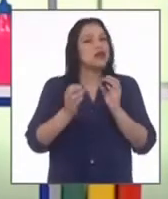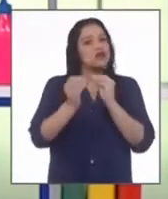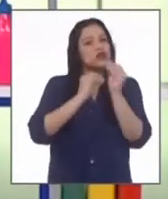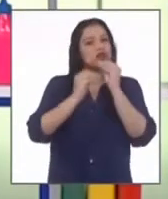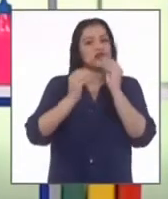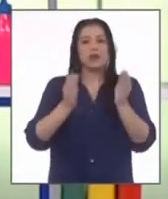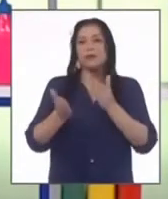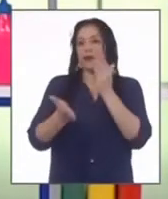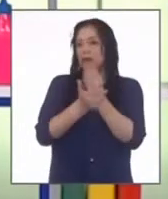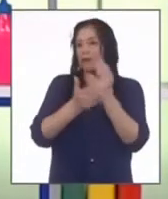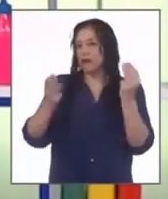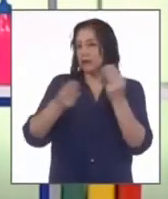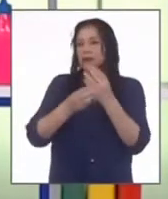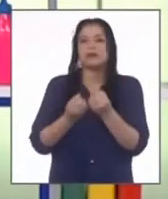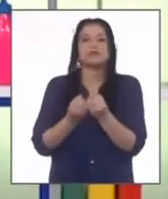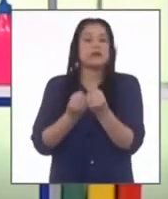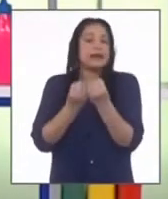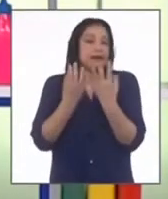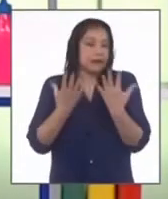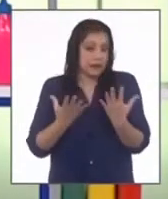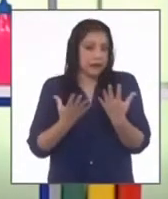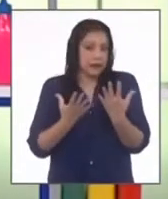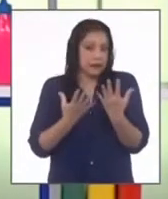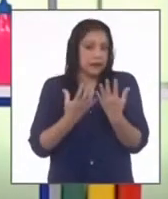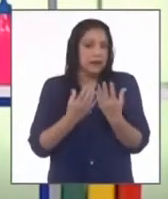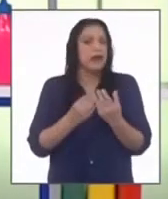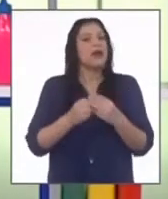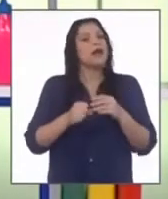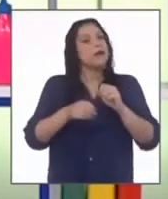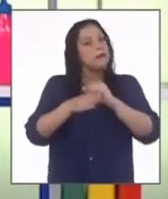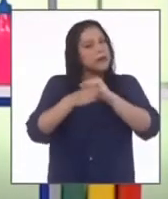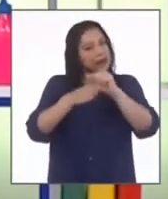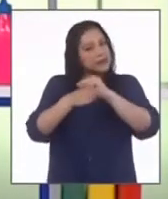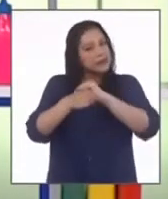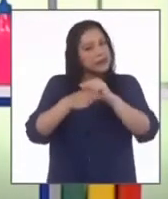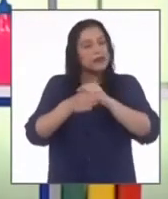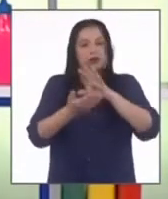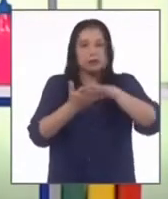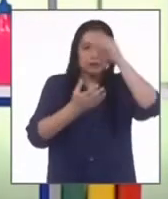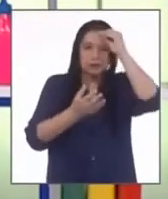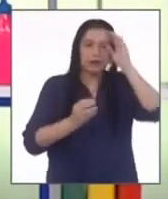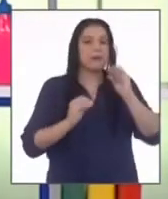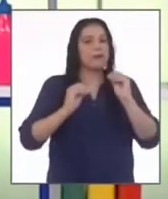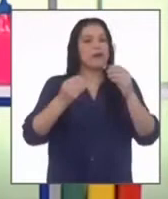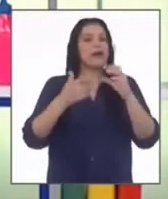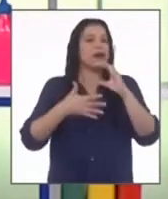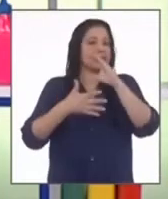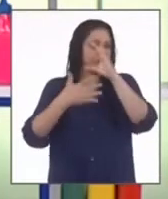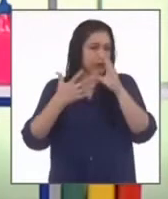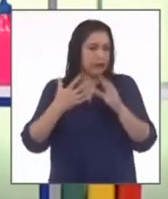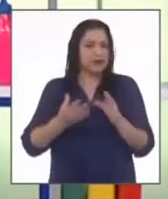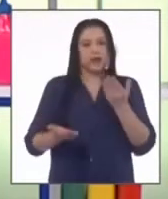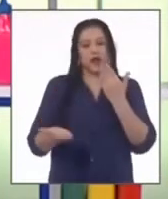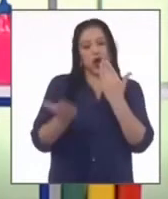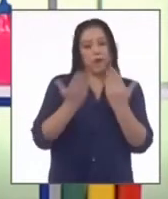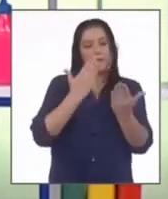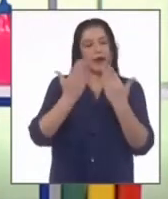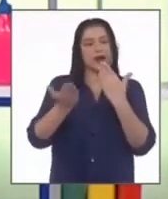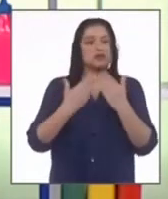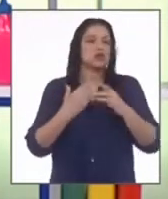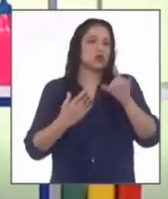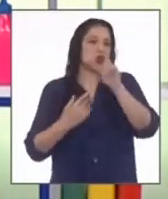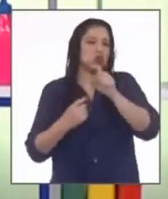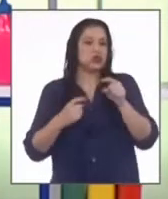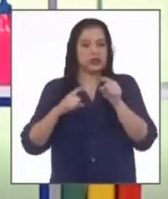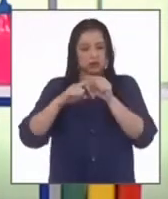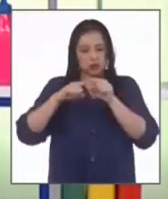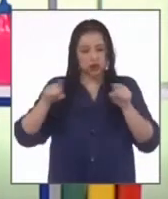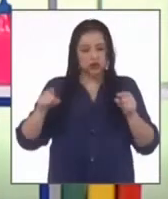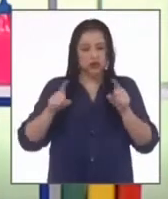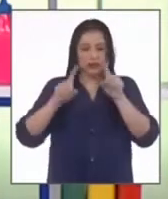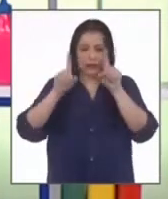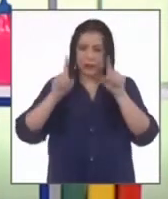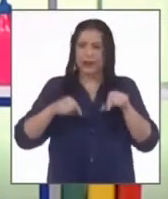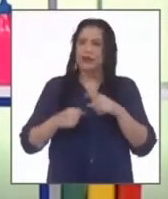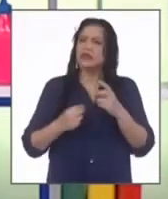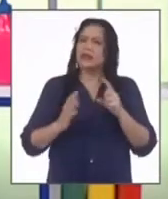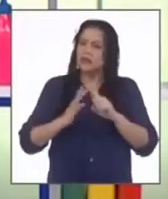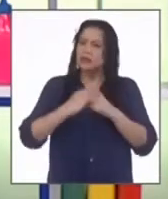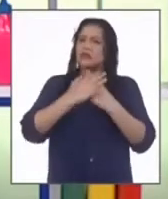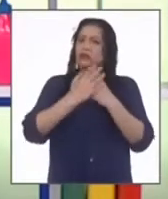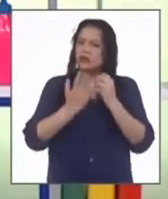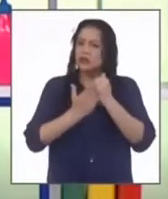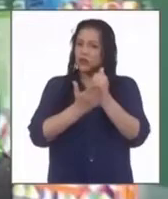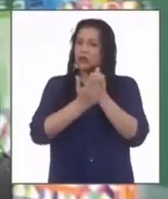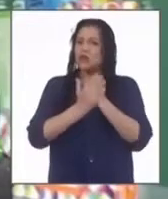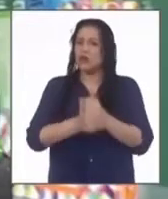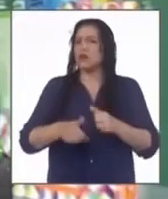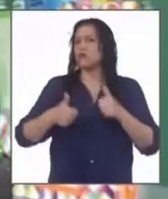Resuelve problemas de cantidad, afianzando aprendizajes para aplicar las propiedades de comparación a través de los intervalos en situaciones que nos ayuden a